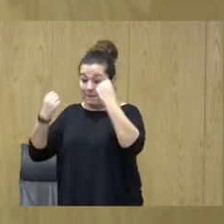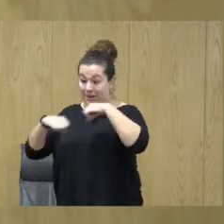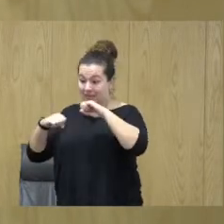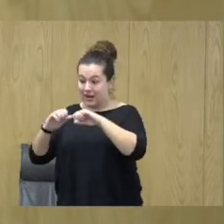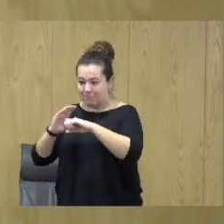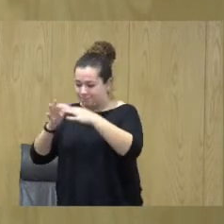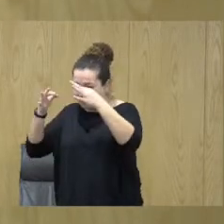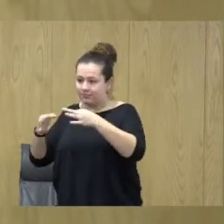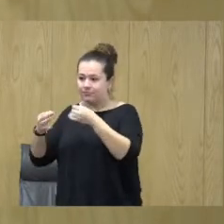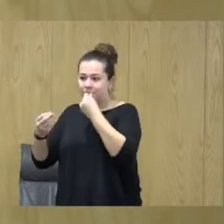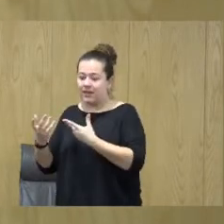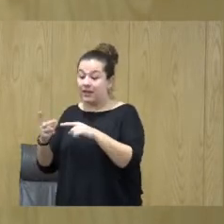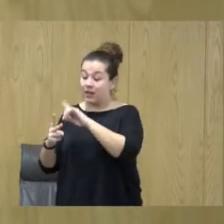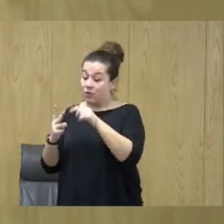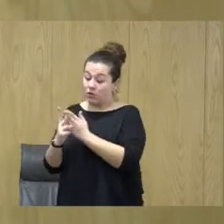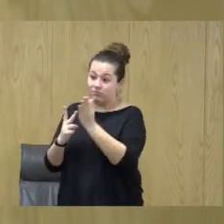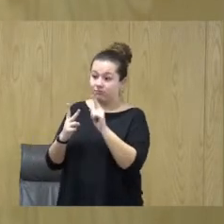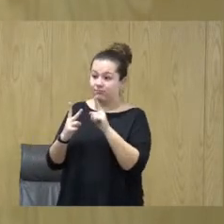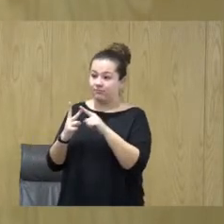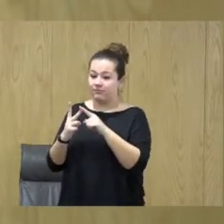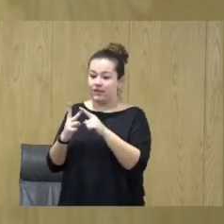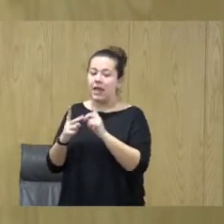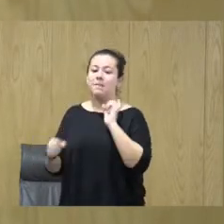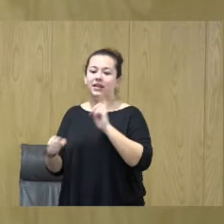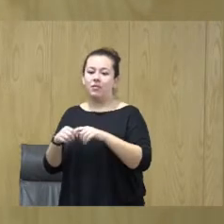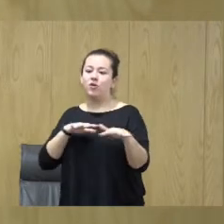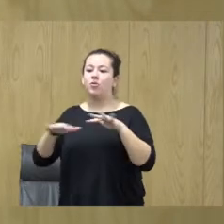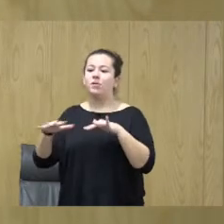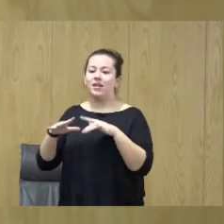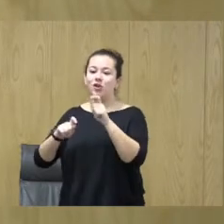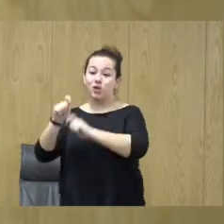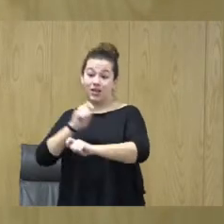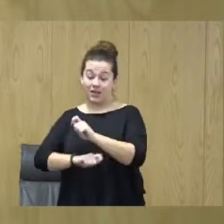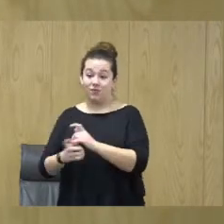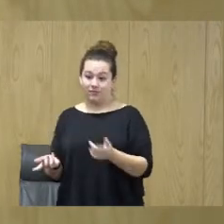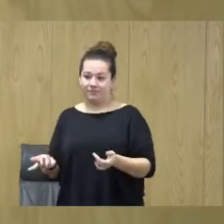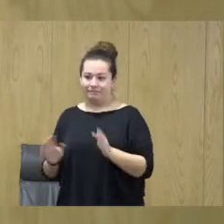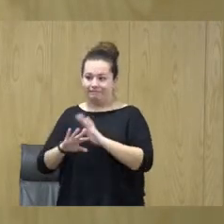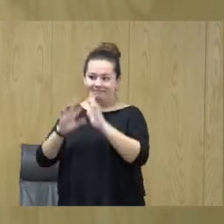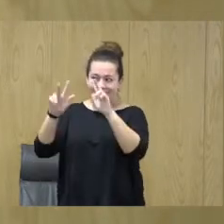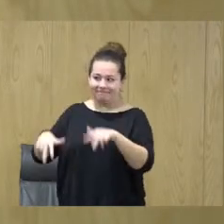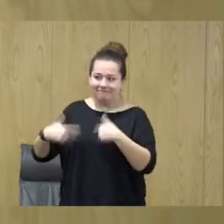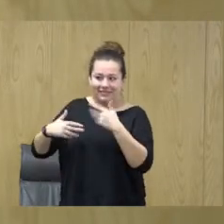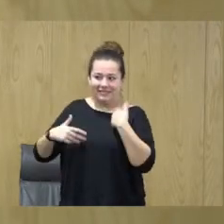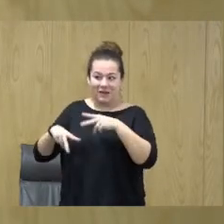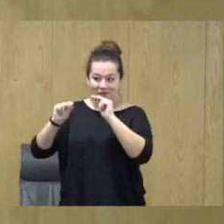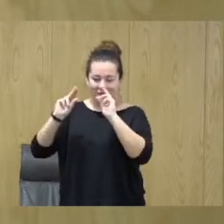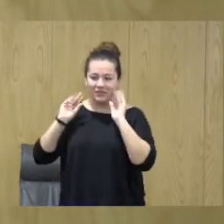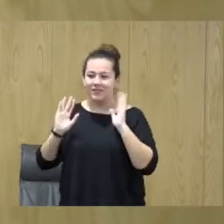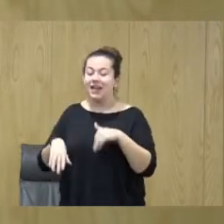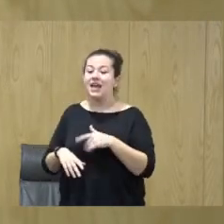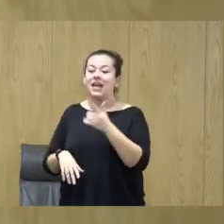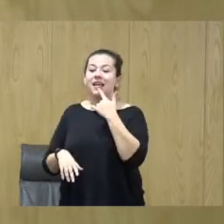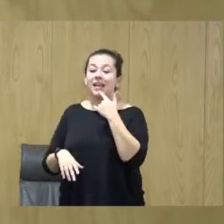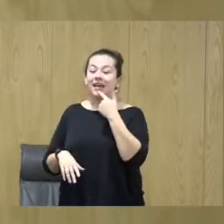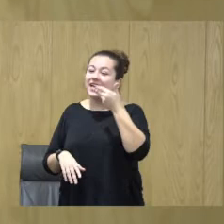Y luego también está la participación del movimiento asociativo. Y dejadme, y ya finalizo, poner